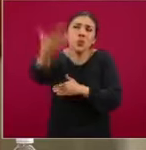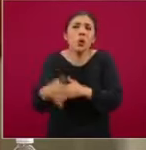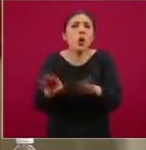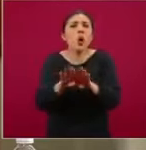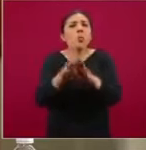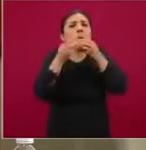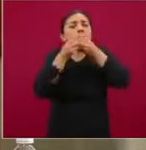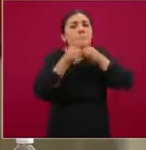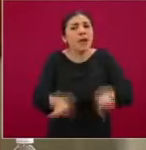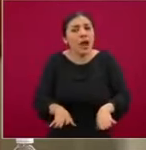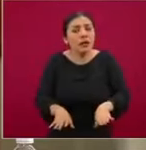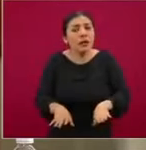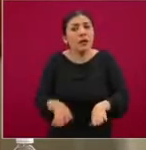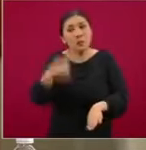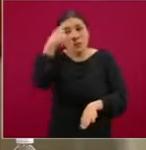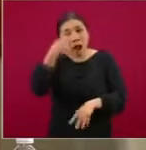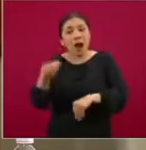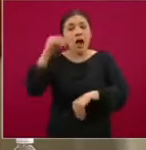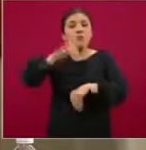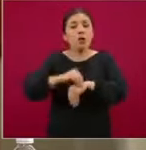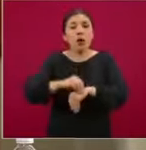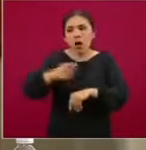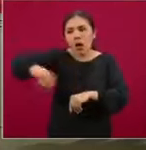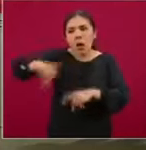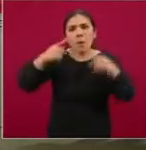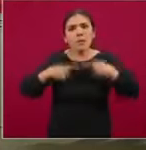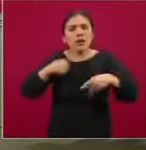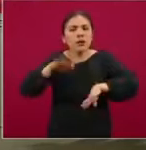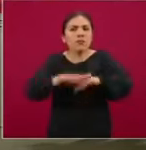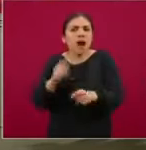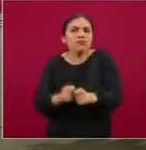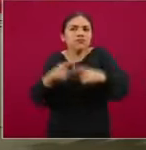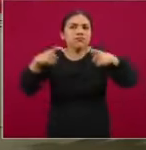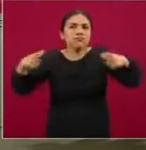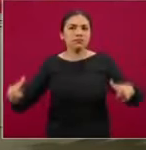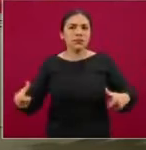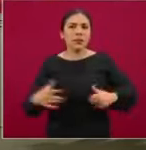perdidos para nuestra población. Siguiente.